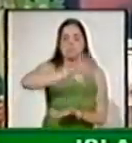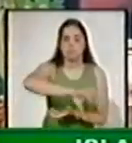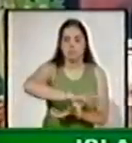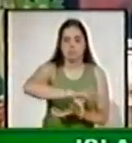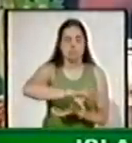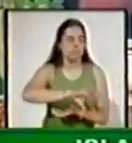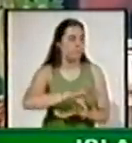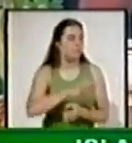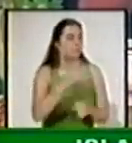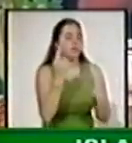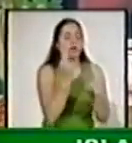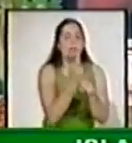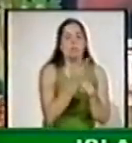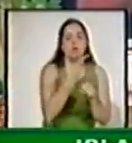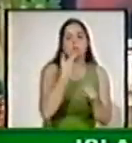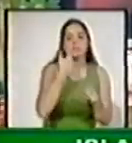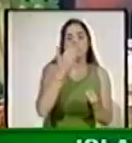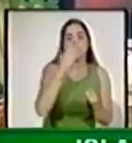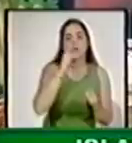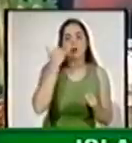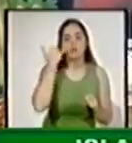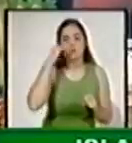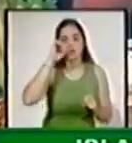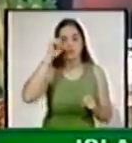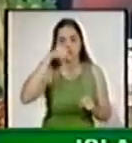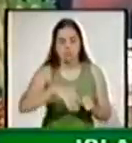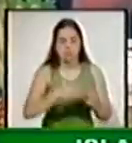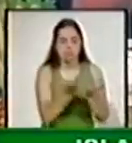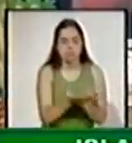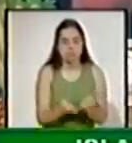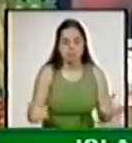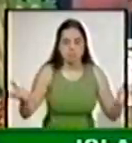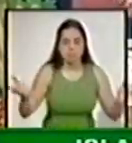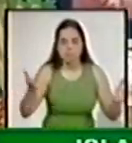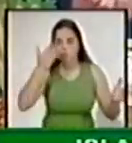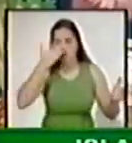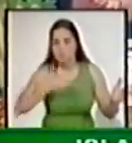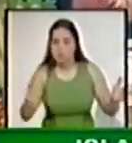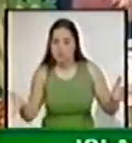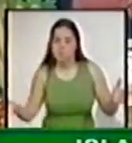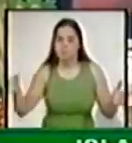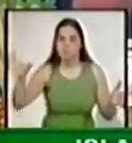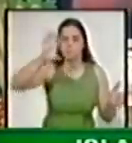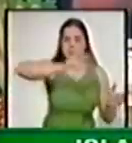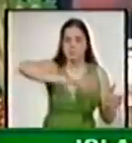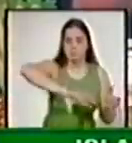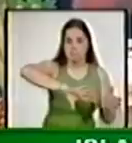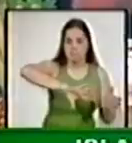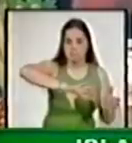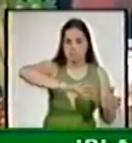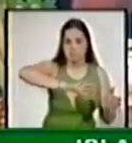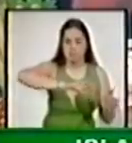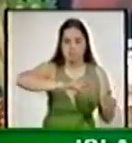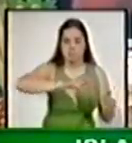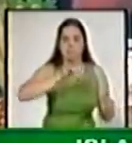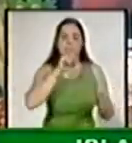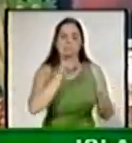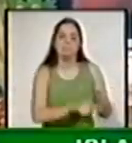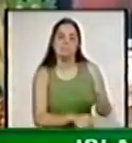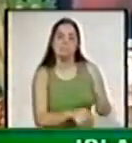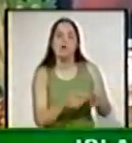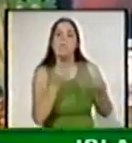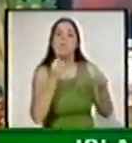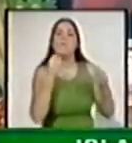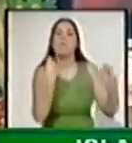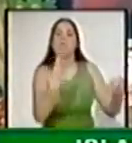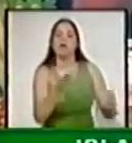zaballón. Por eso se llama isla flotante, porque nada está rodeado de un riquísimo zaballón delicioso que va a